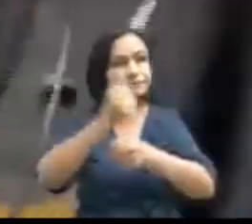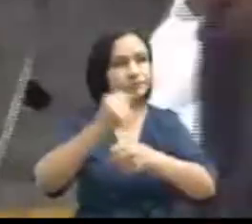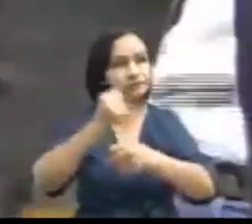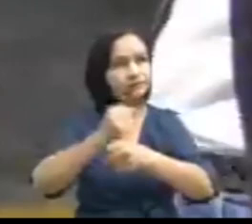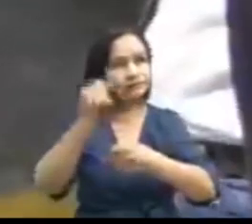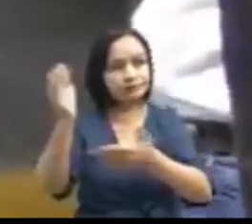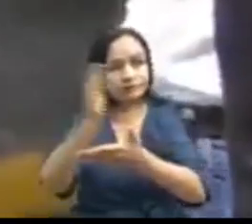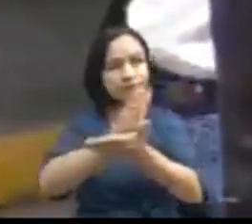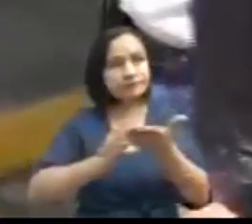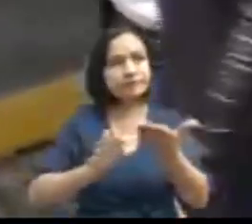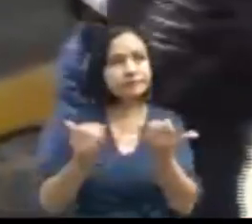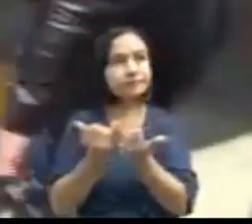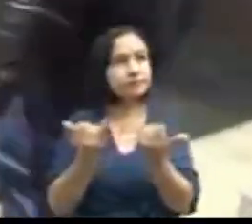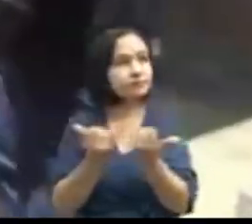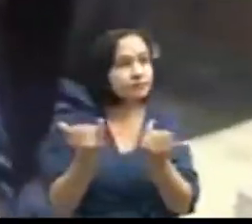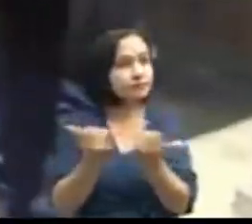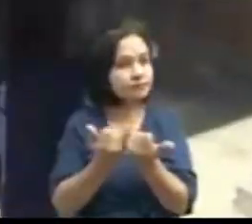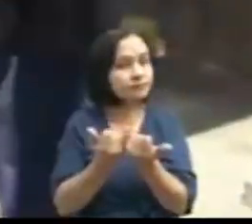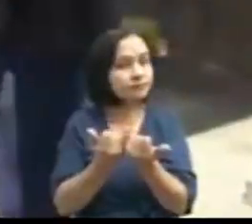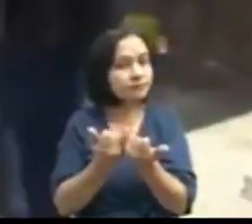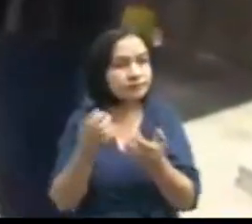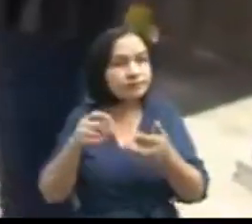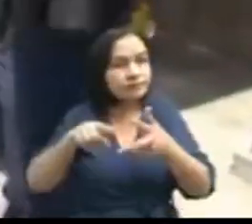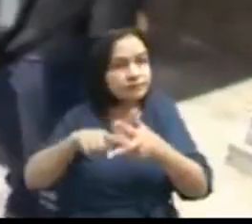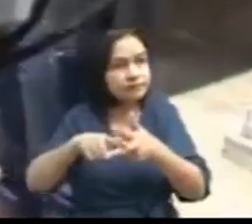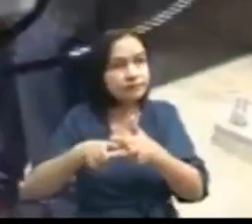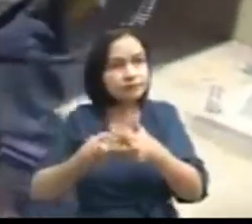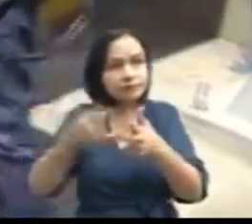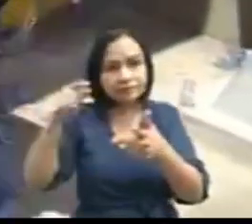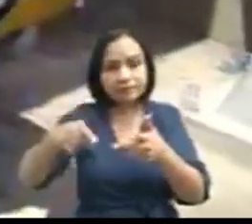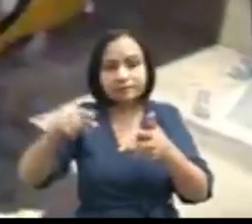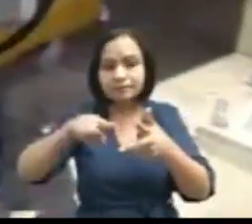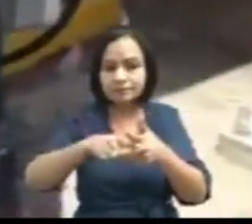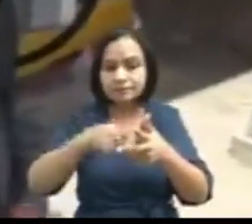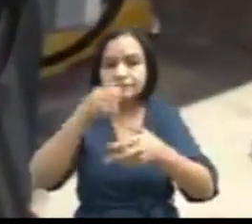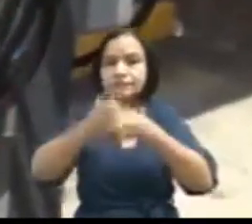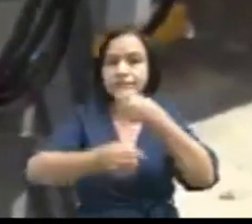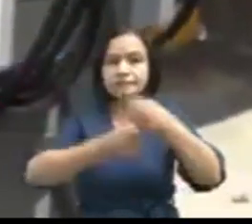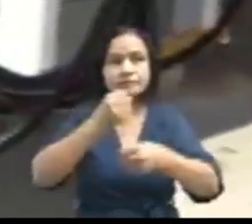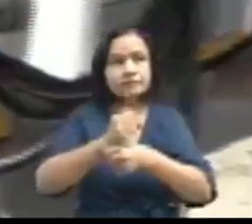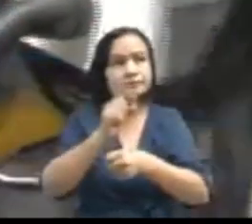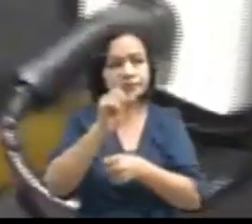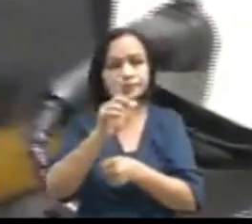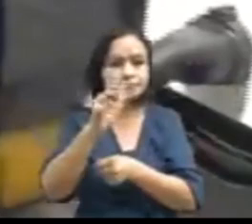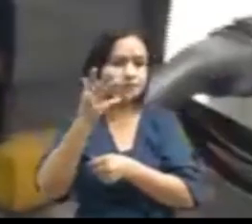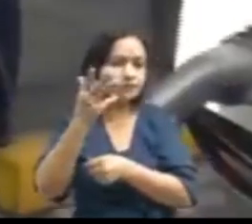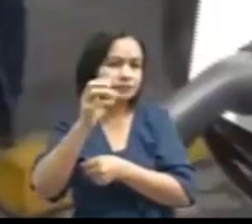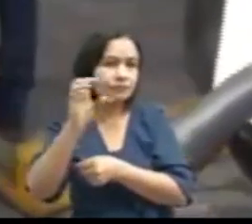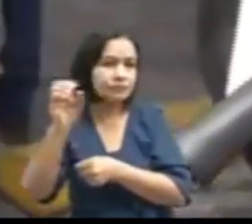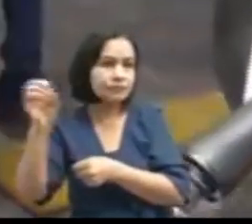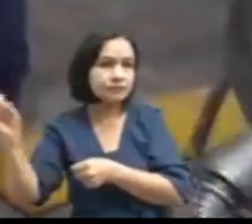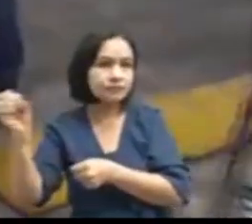renovables. Corn Island tiene una planta de generación solar que